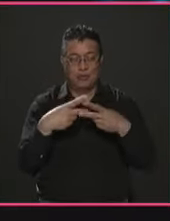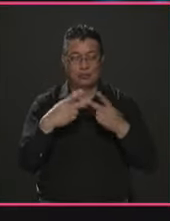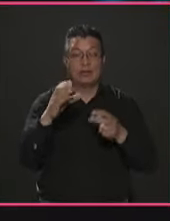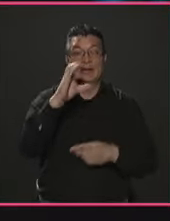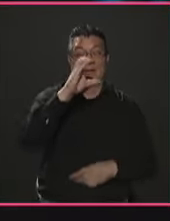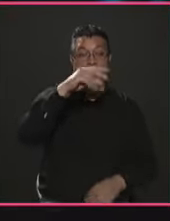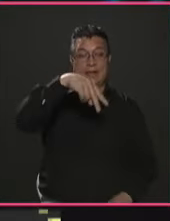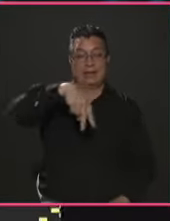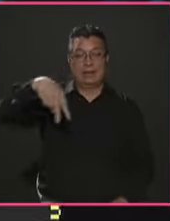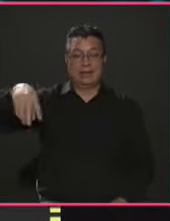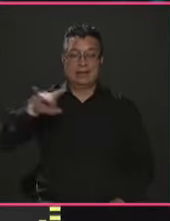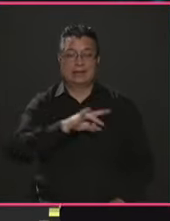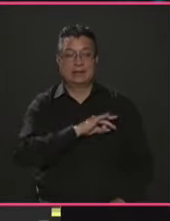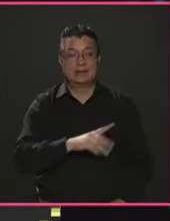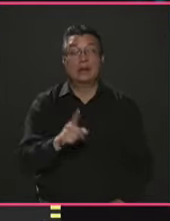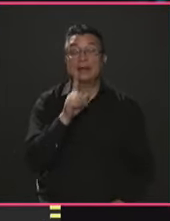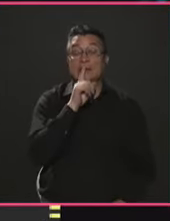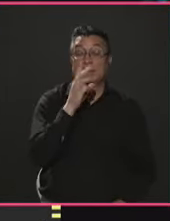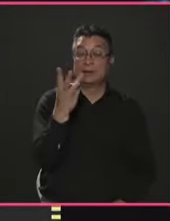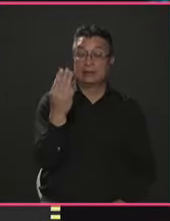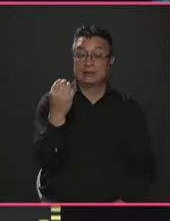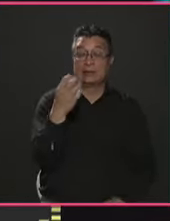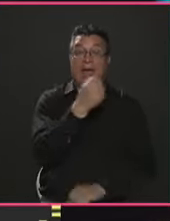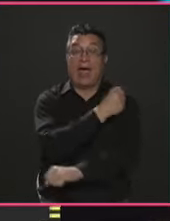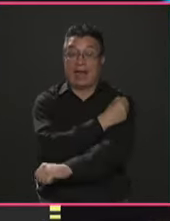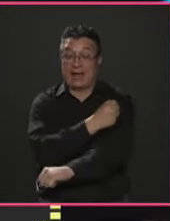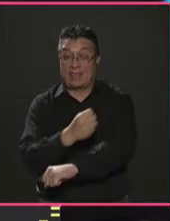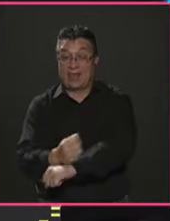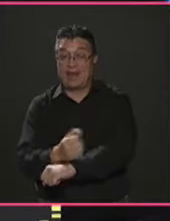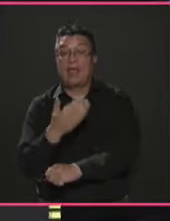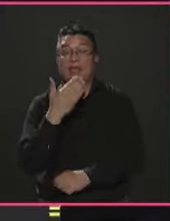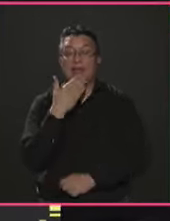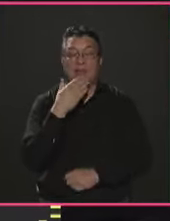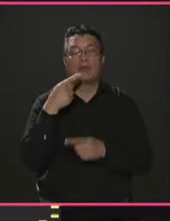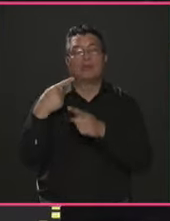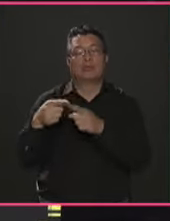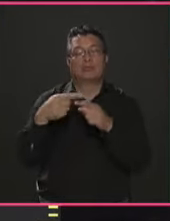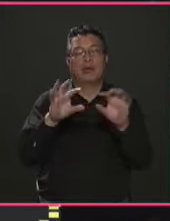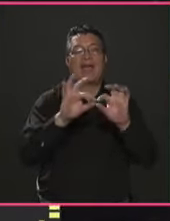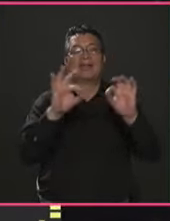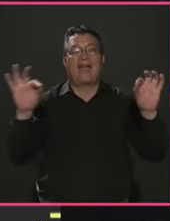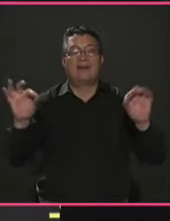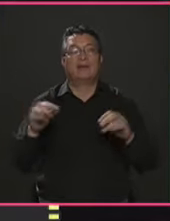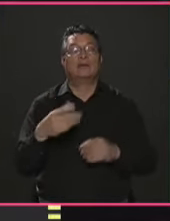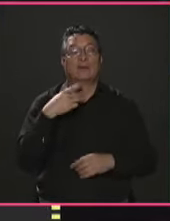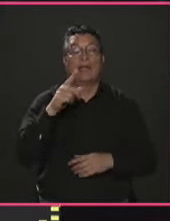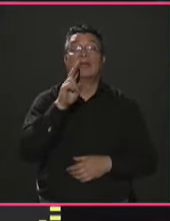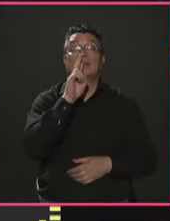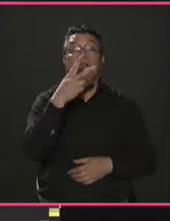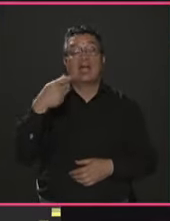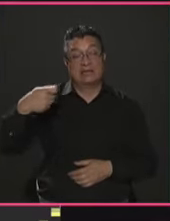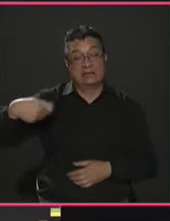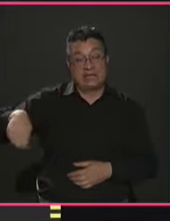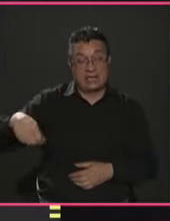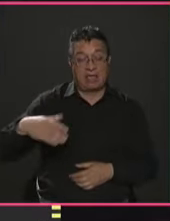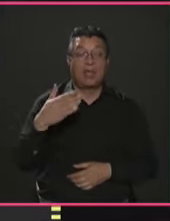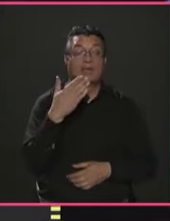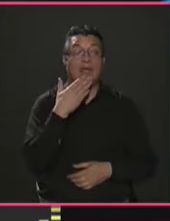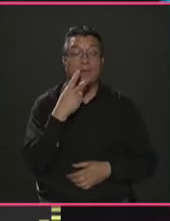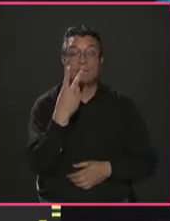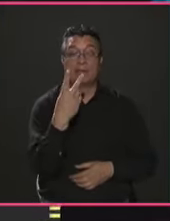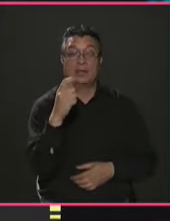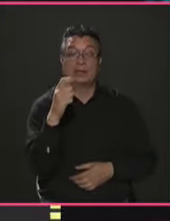CNN chile t13 arcat y también cable operadores exactamente televisión del senado También tenemos